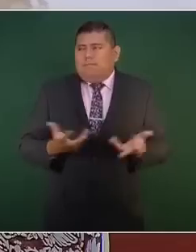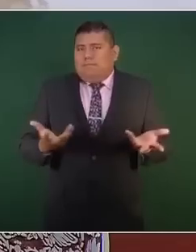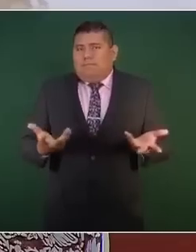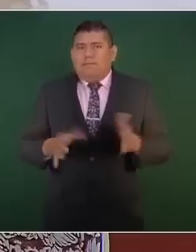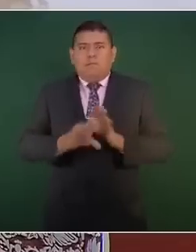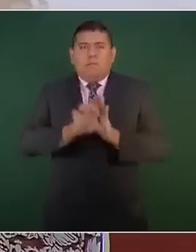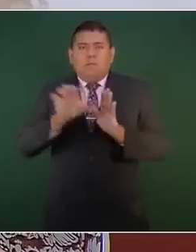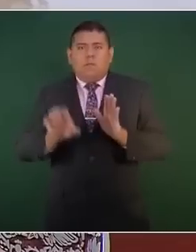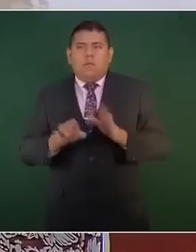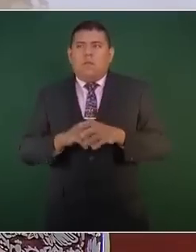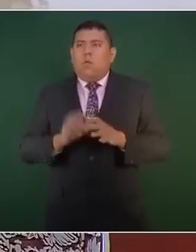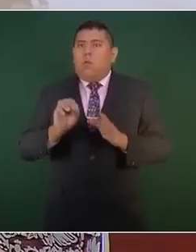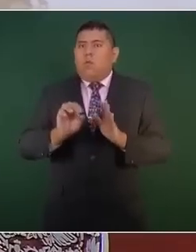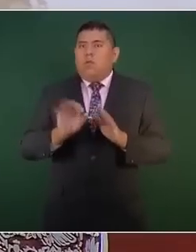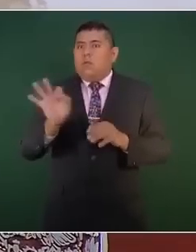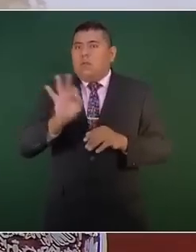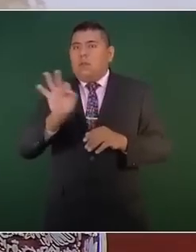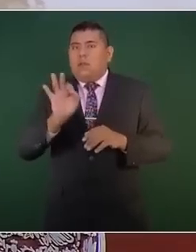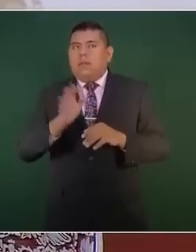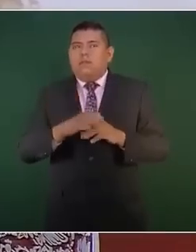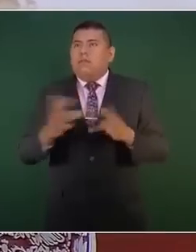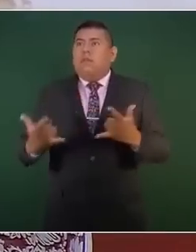El querer fabricar una